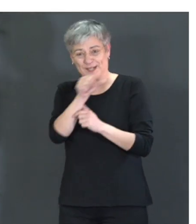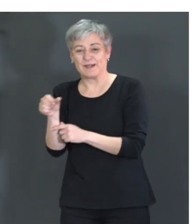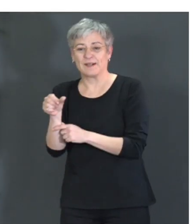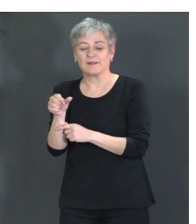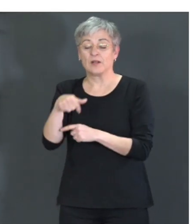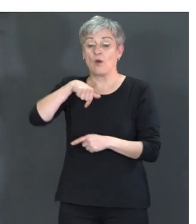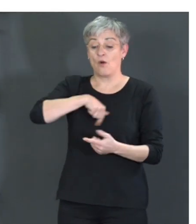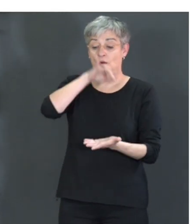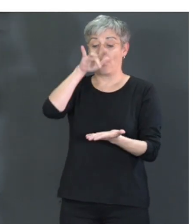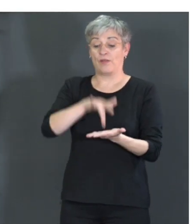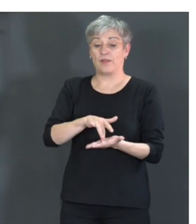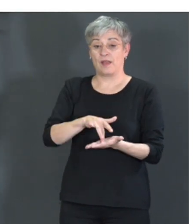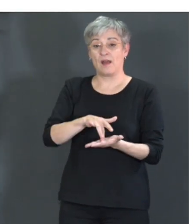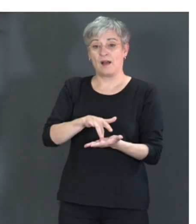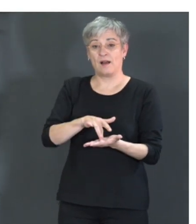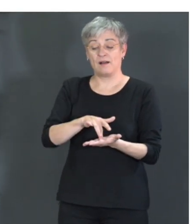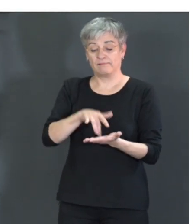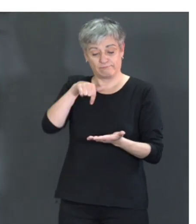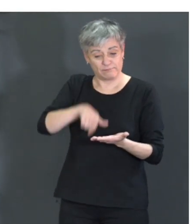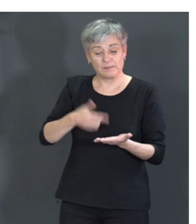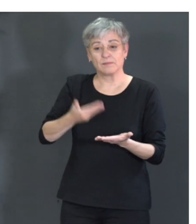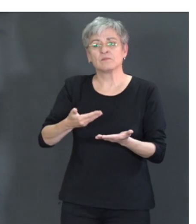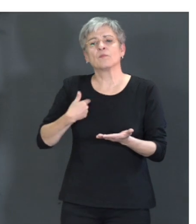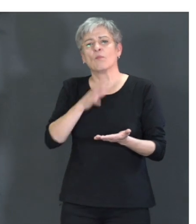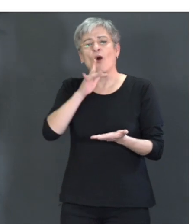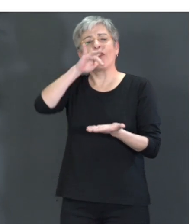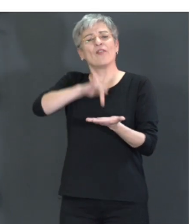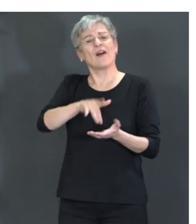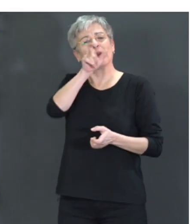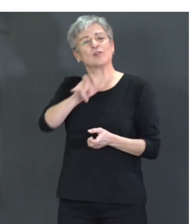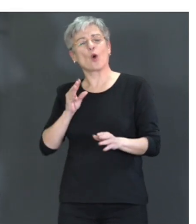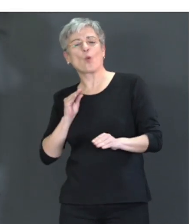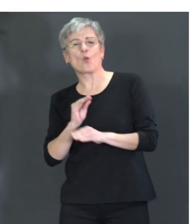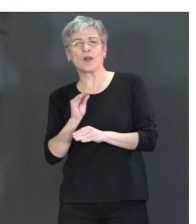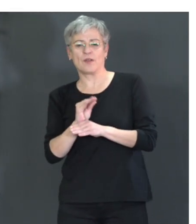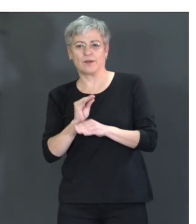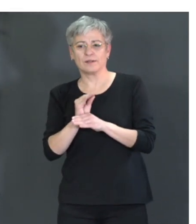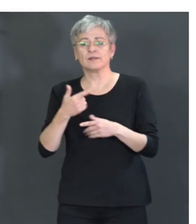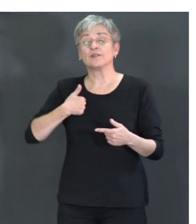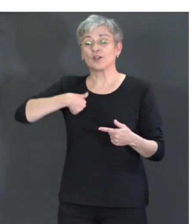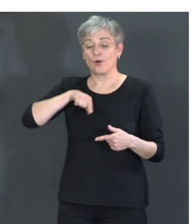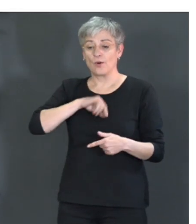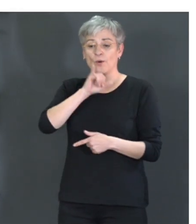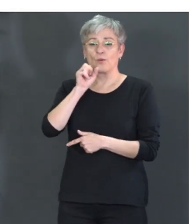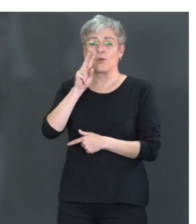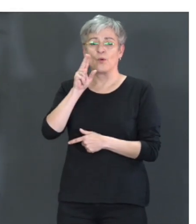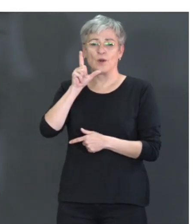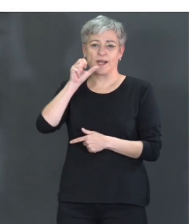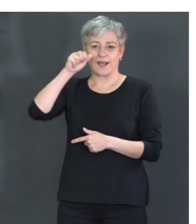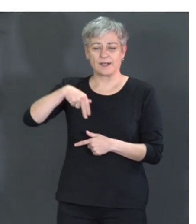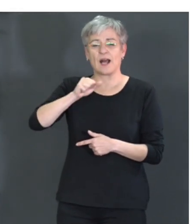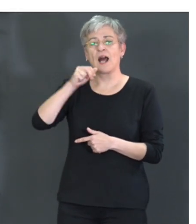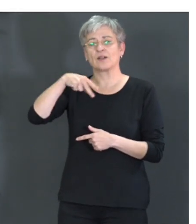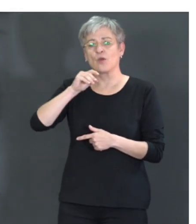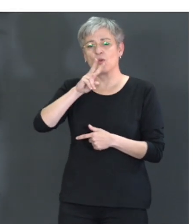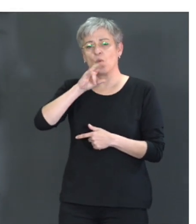decías, porque es el Día de las Personas Cuidadoras. Como decías, bueno, soy Julián Andújar, soy director gerente